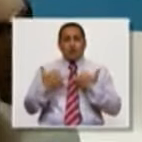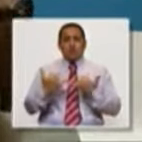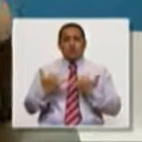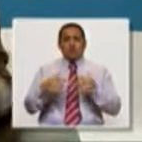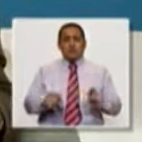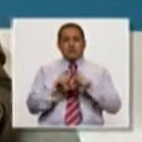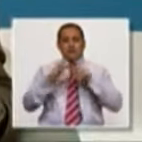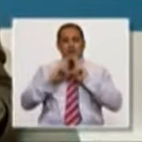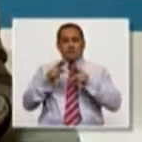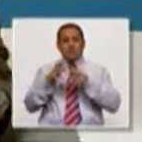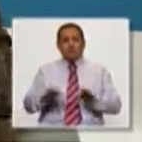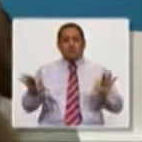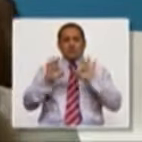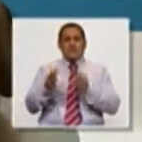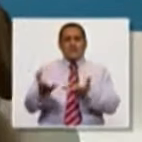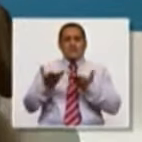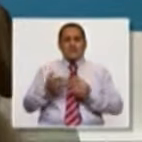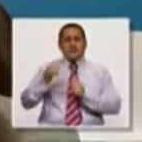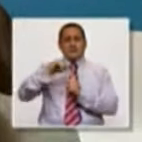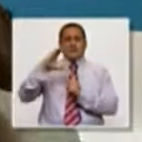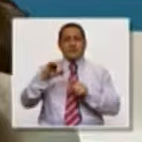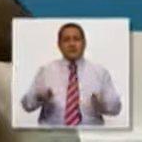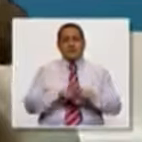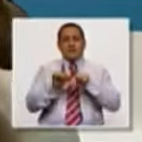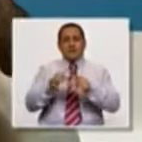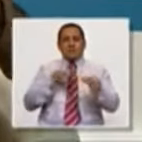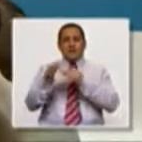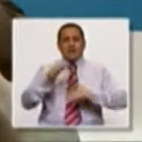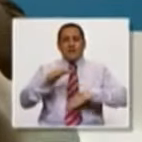en esta respuesta de fondo que ha dado el tribunal, no ha hecho más que